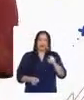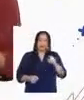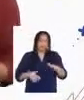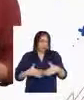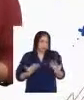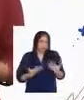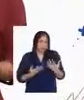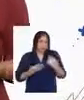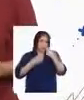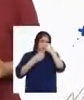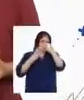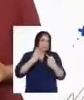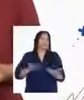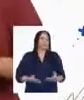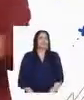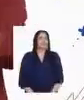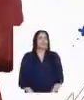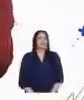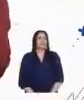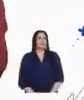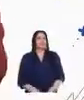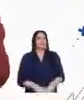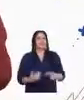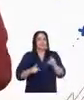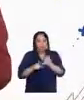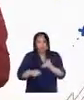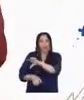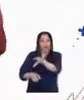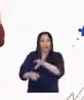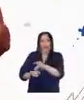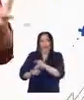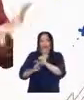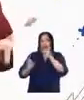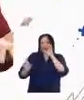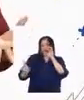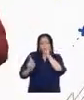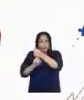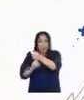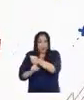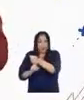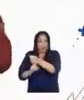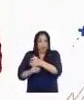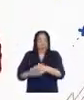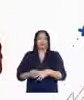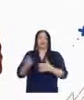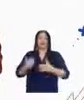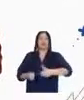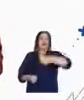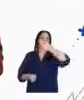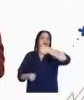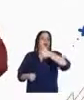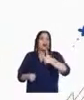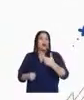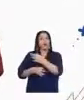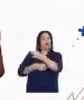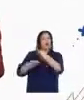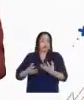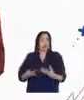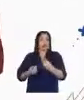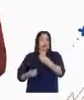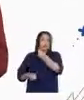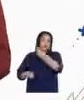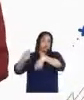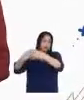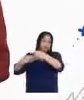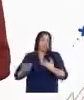puede suceder lo siguiente, que seas conquistadora, ingeniera industrial y jefa en una empresa. Si estás